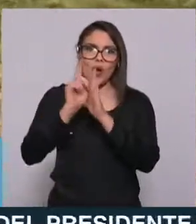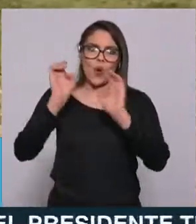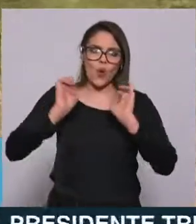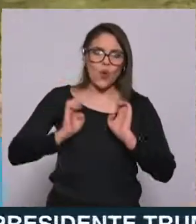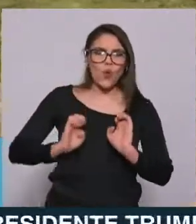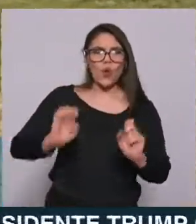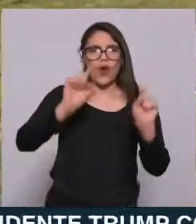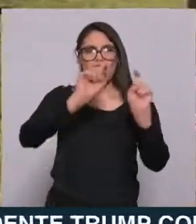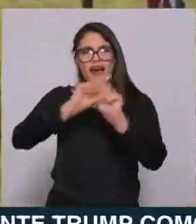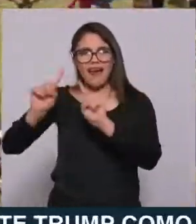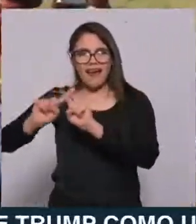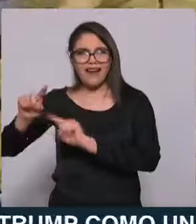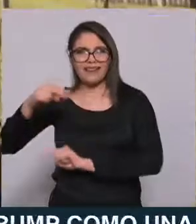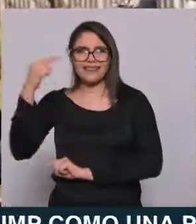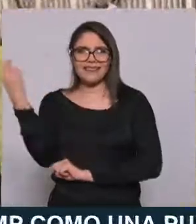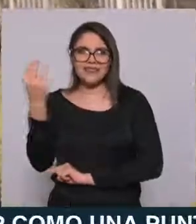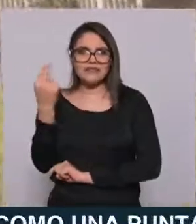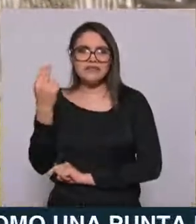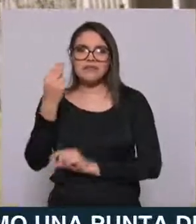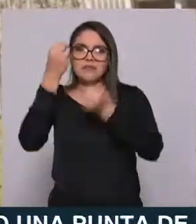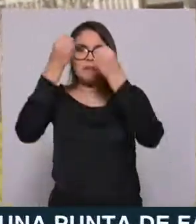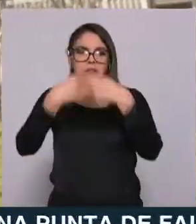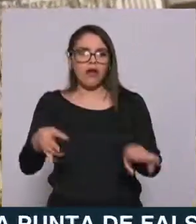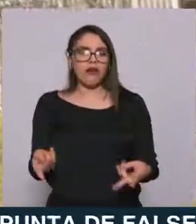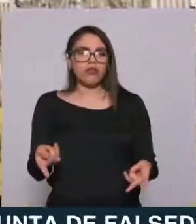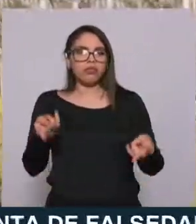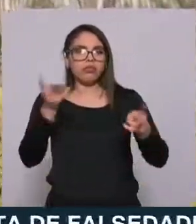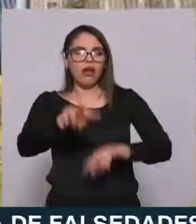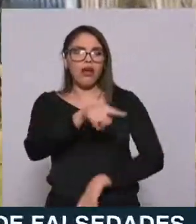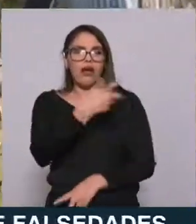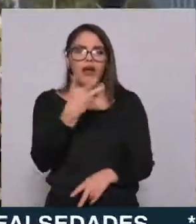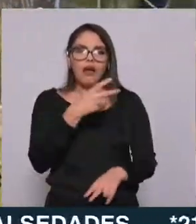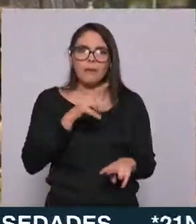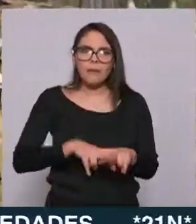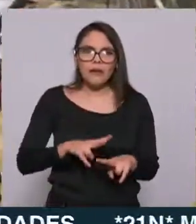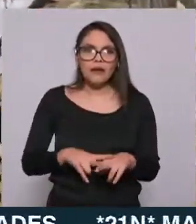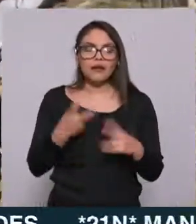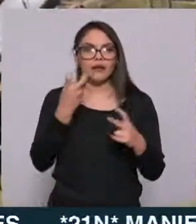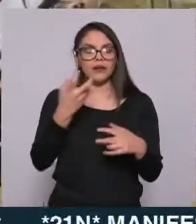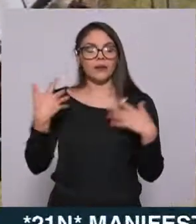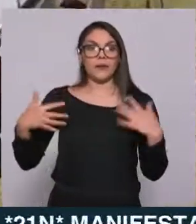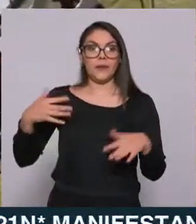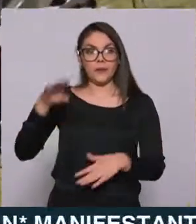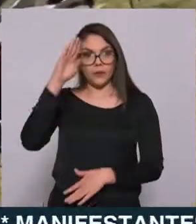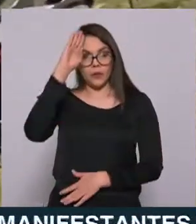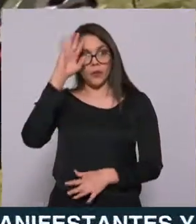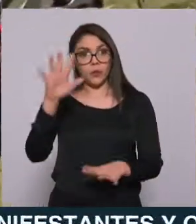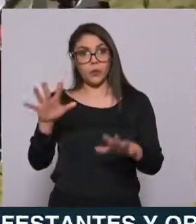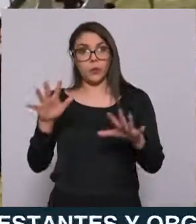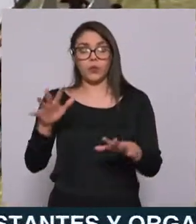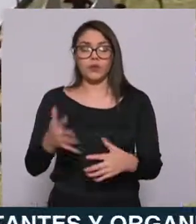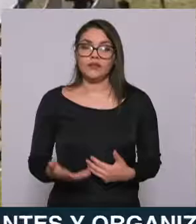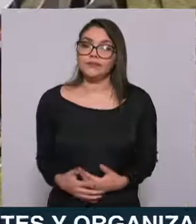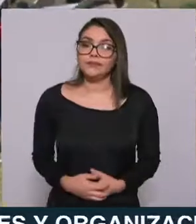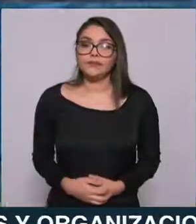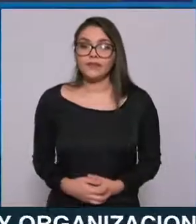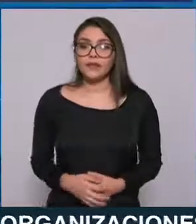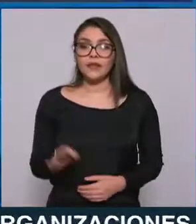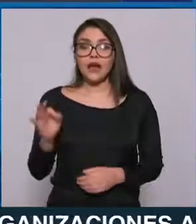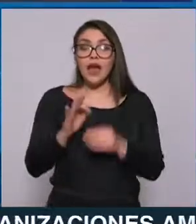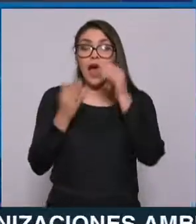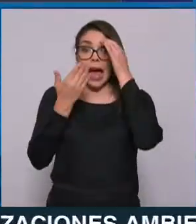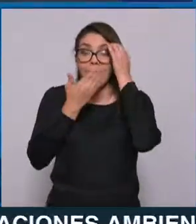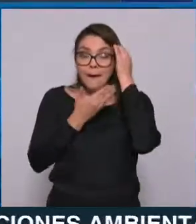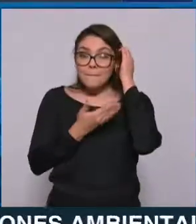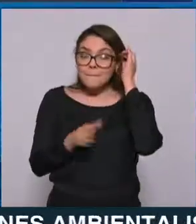la gente más rica del país. Eso es escandaloso. Sin duda. Si no fuera